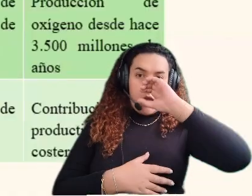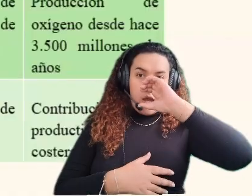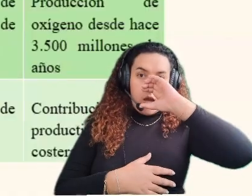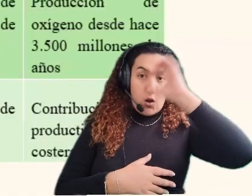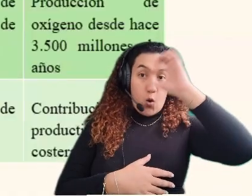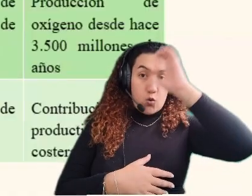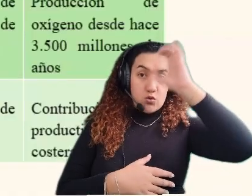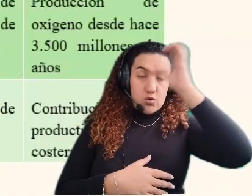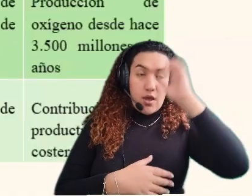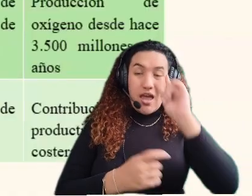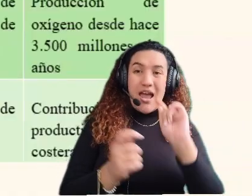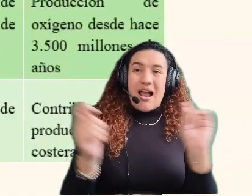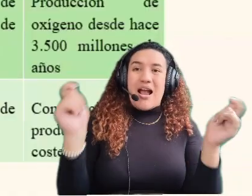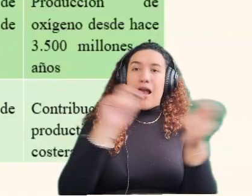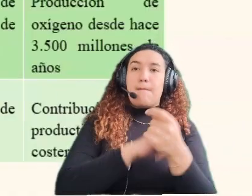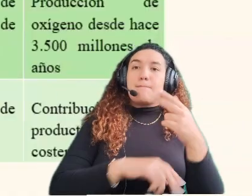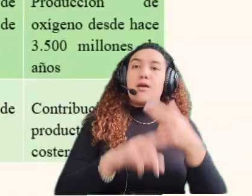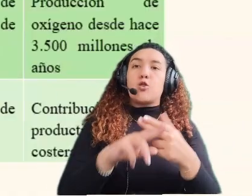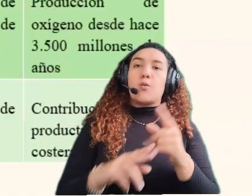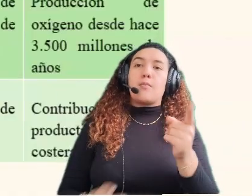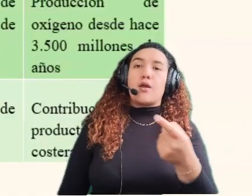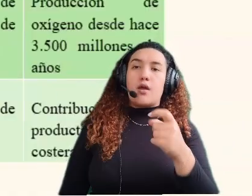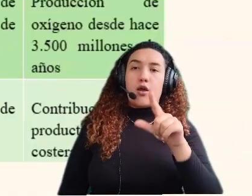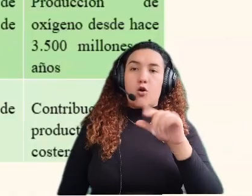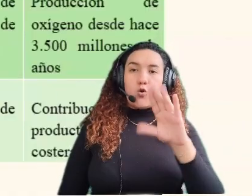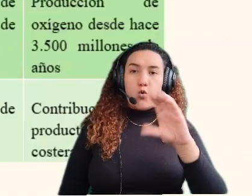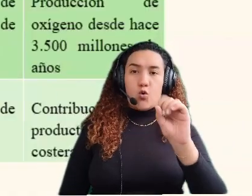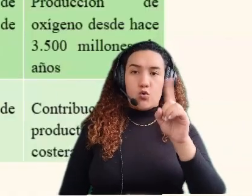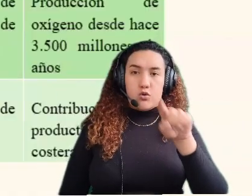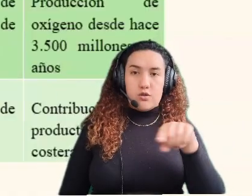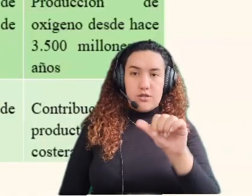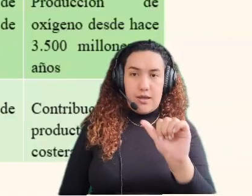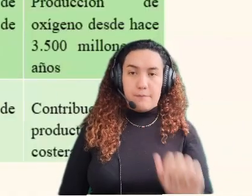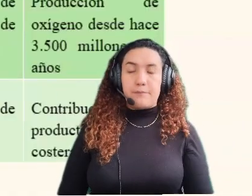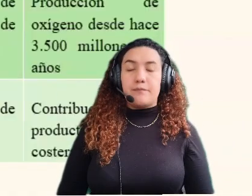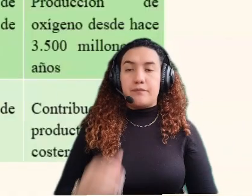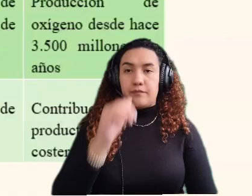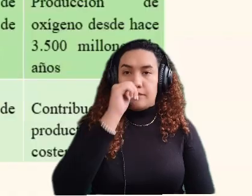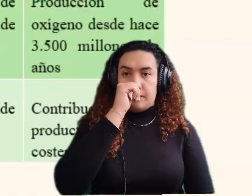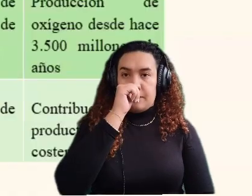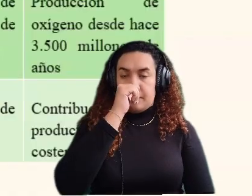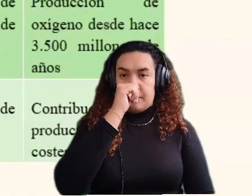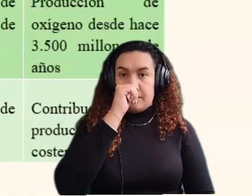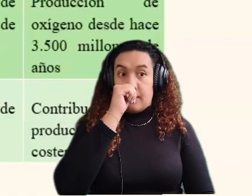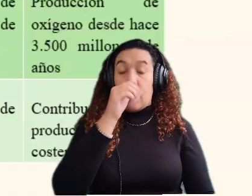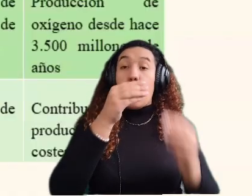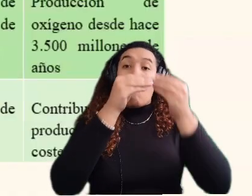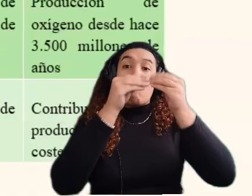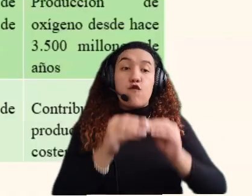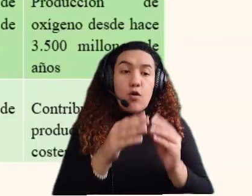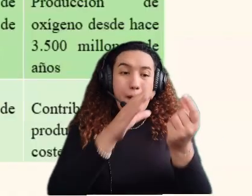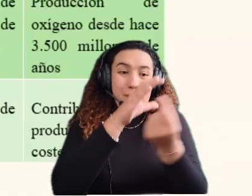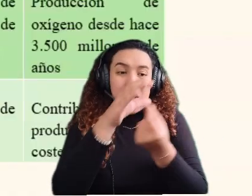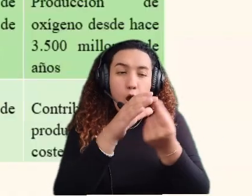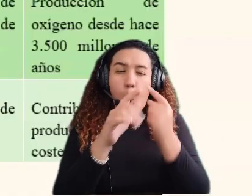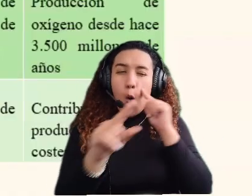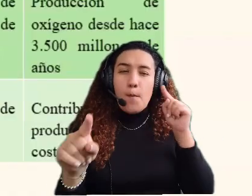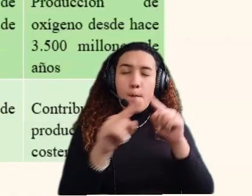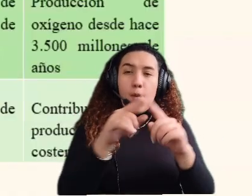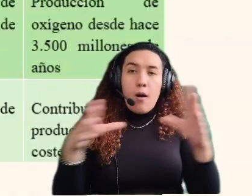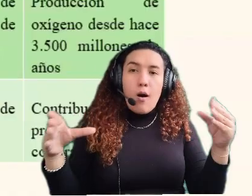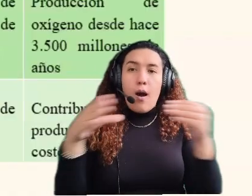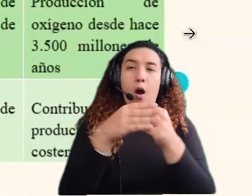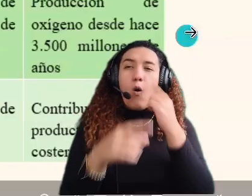glucosa y otros componentes o otros compuestos orgánicos que es la biomasa. Los mecanismos celulares de